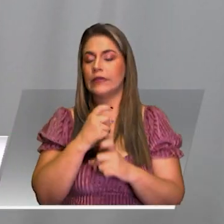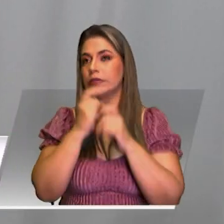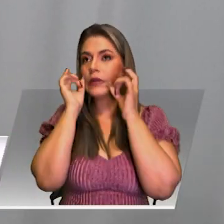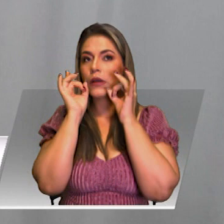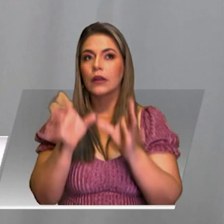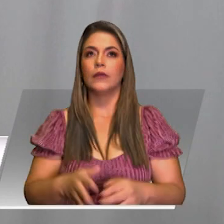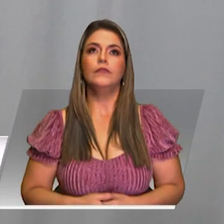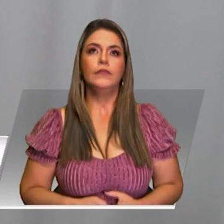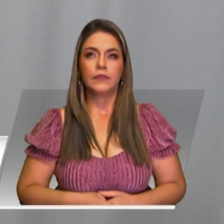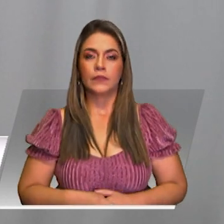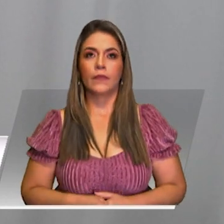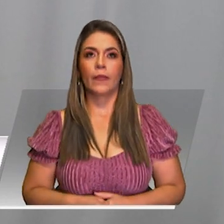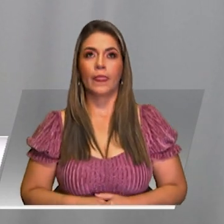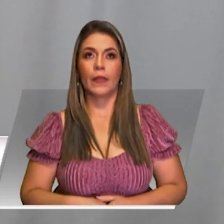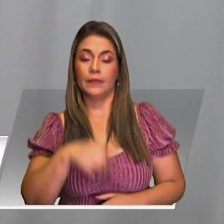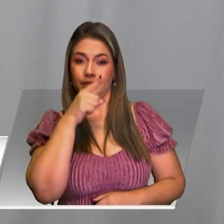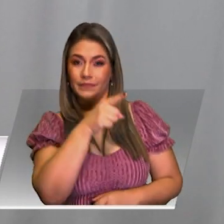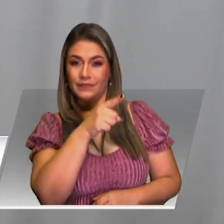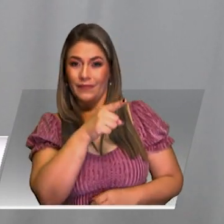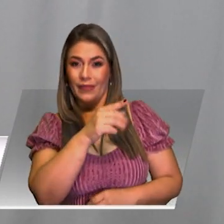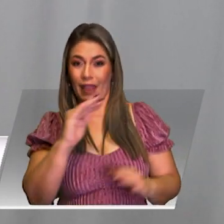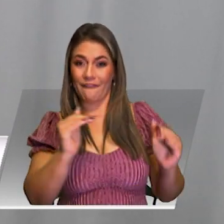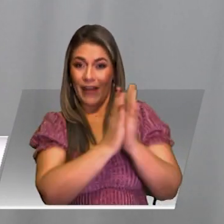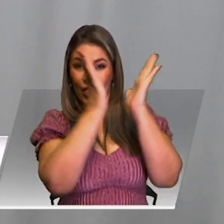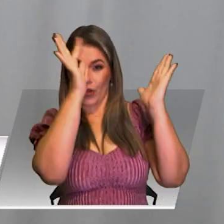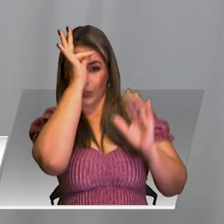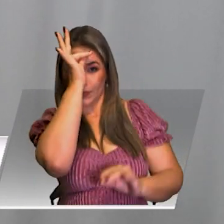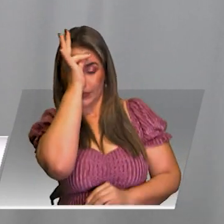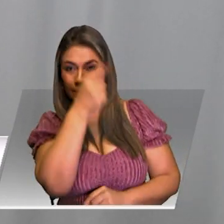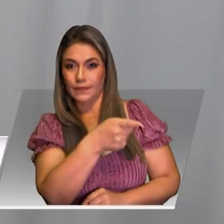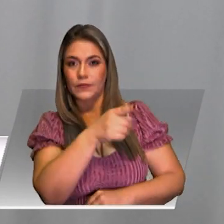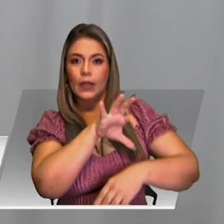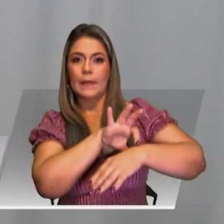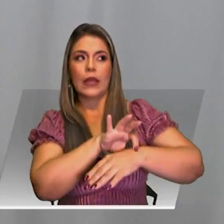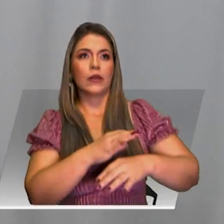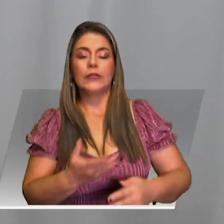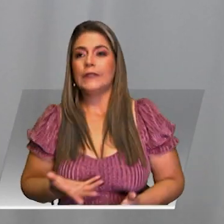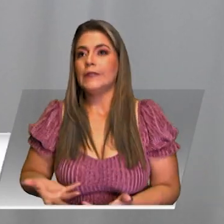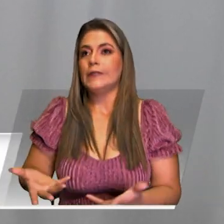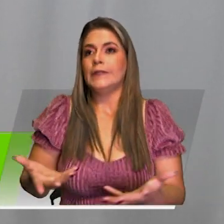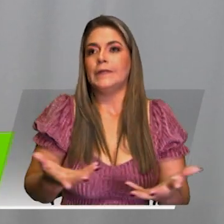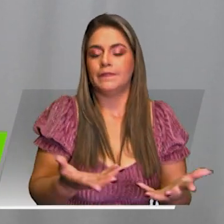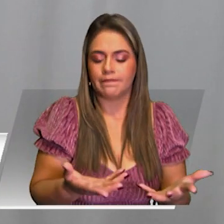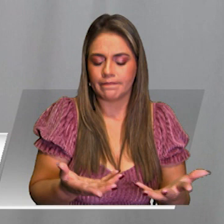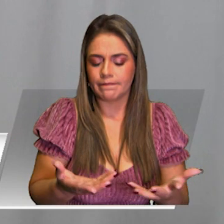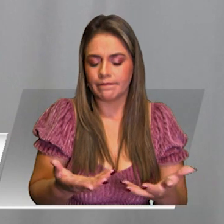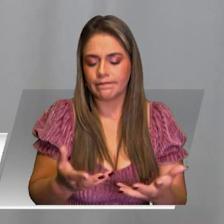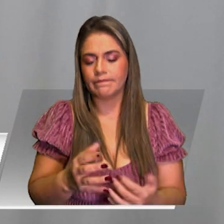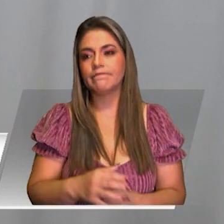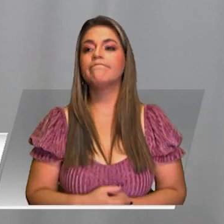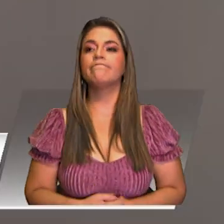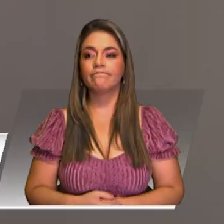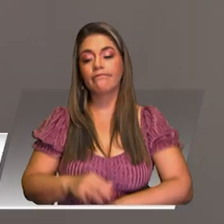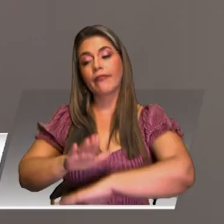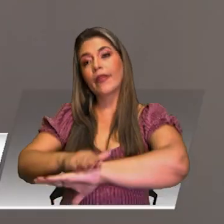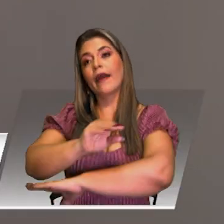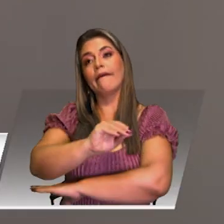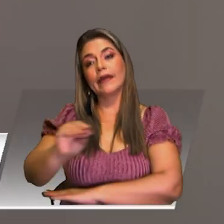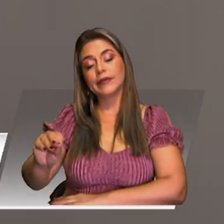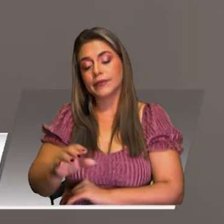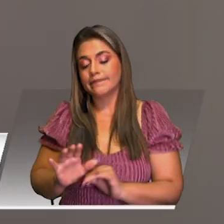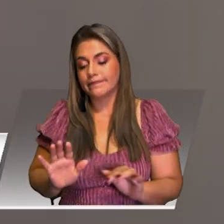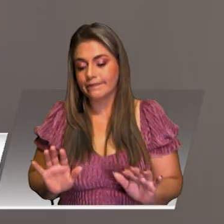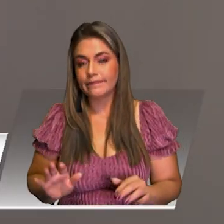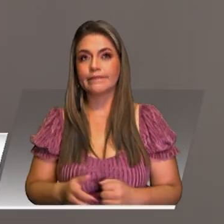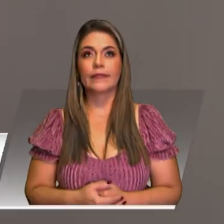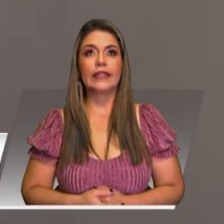A los médicos del Hospital Santa Lucía de Fredonia no les queda de otra que reconocer con dolor e impotencia que cada vez